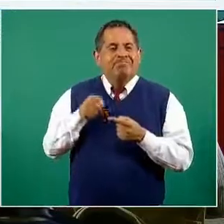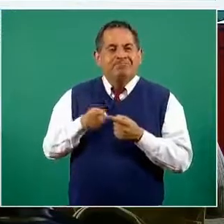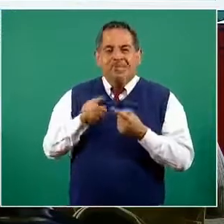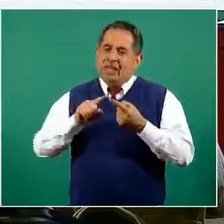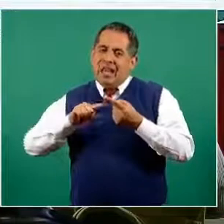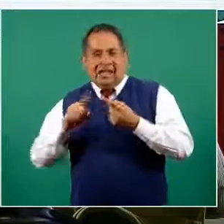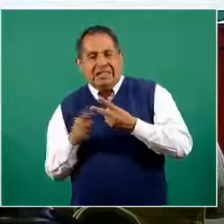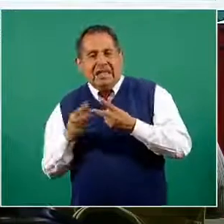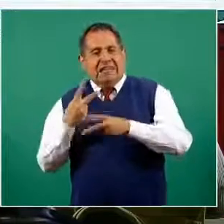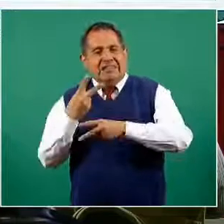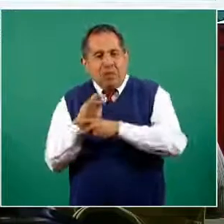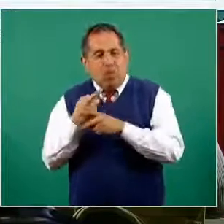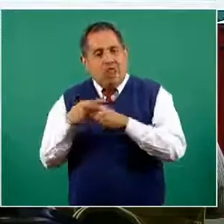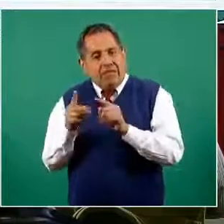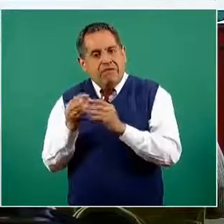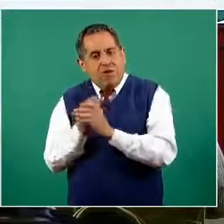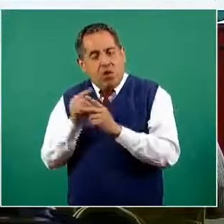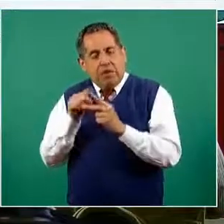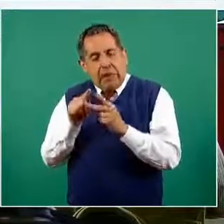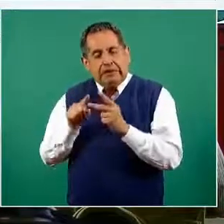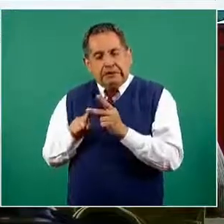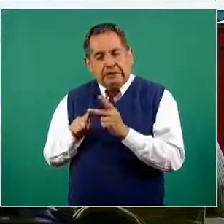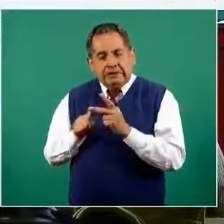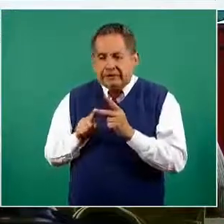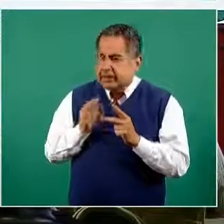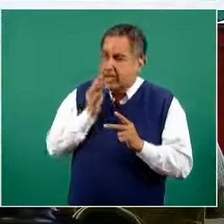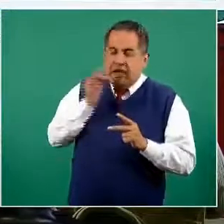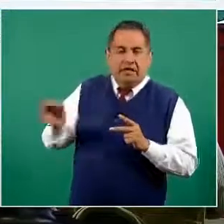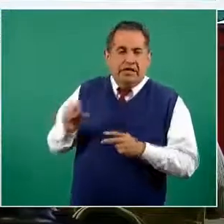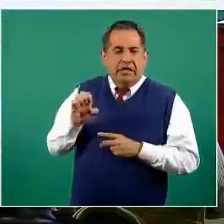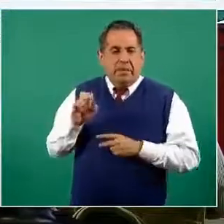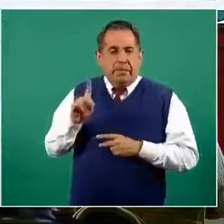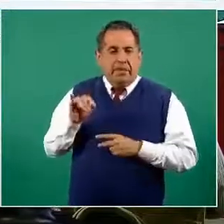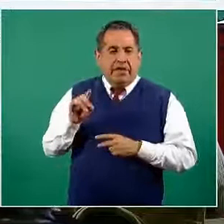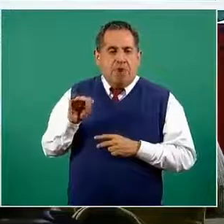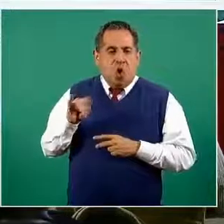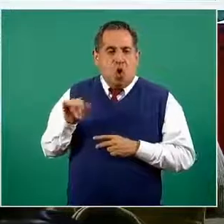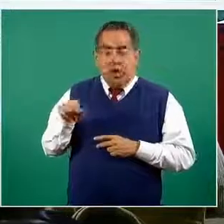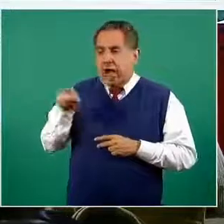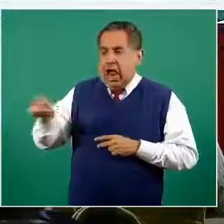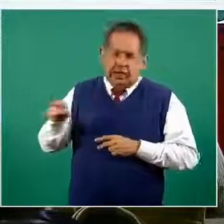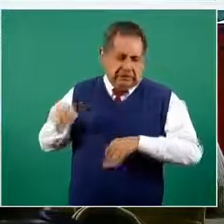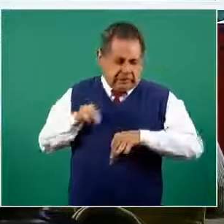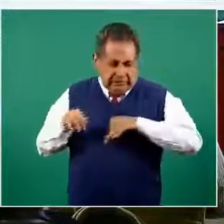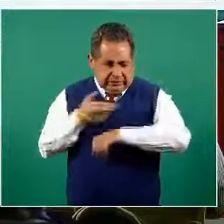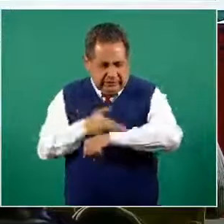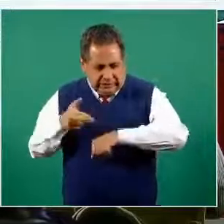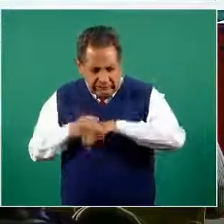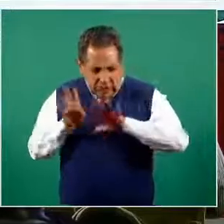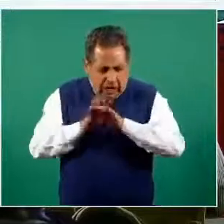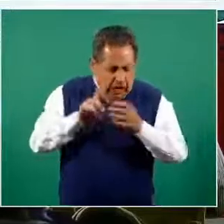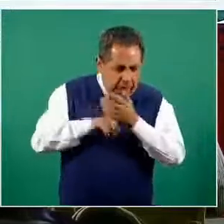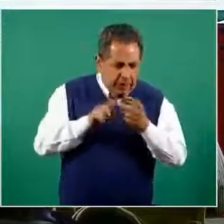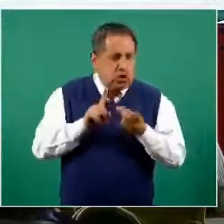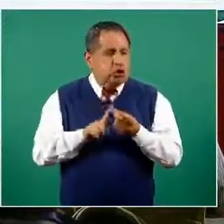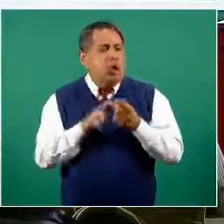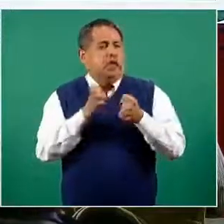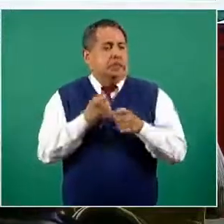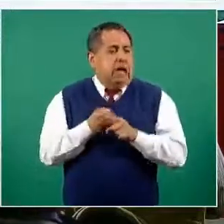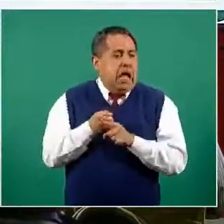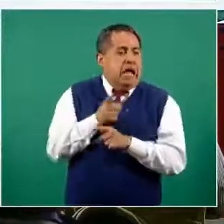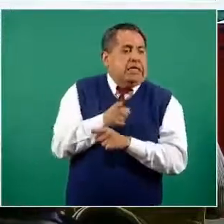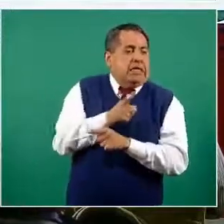En automático avisamos a la parte de epidemiología, hacen su trazabilidad